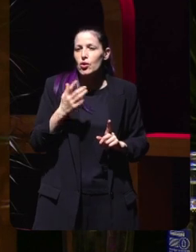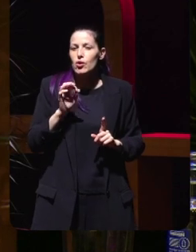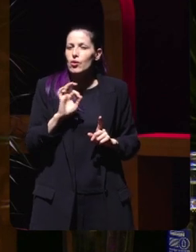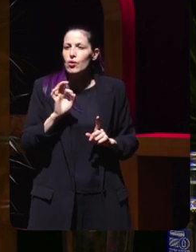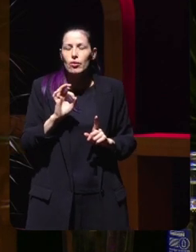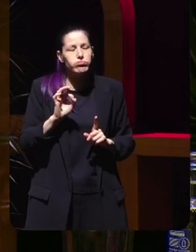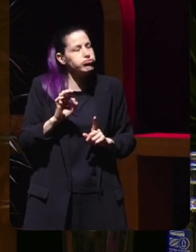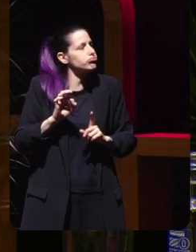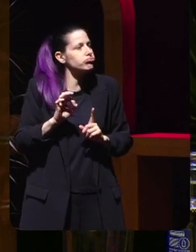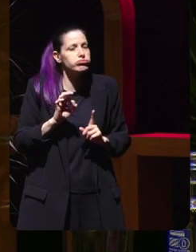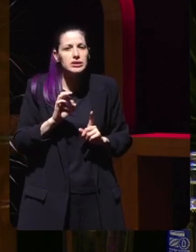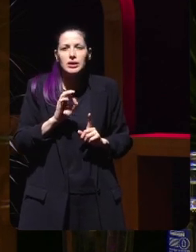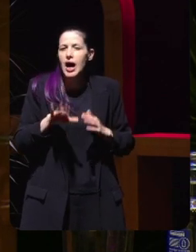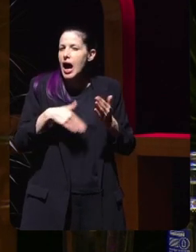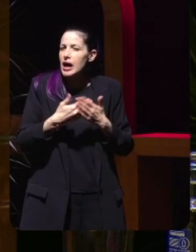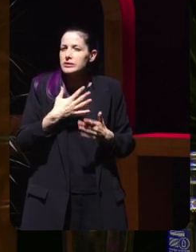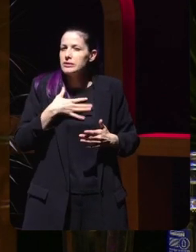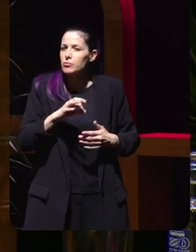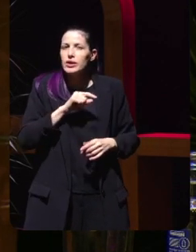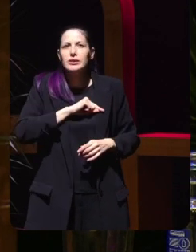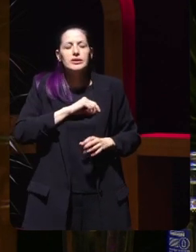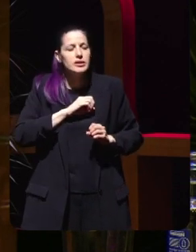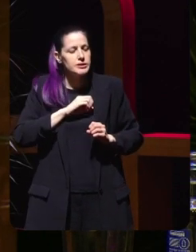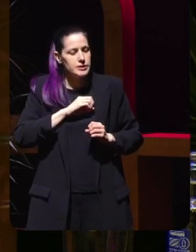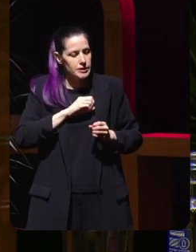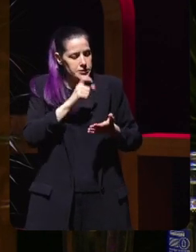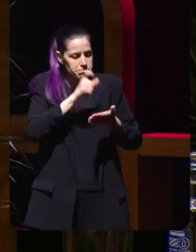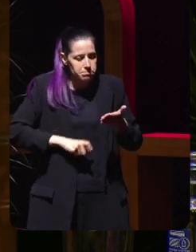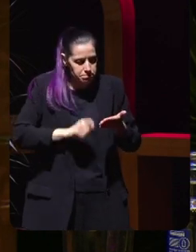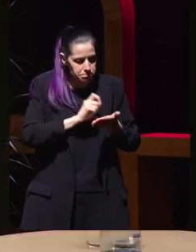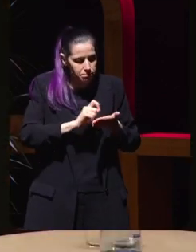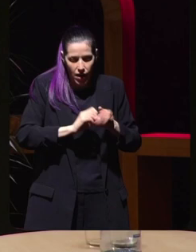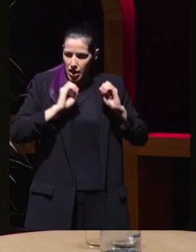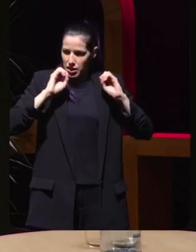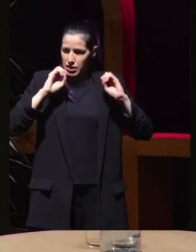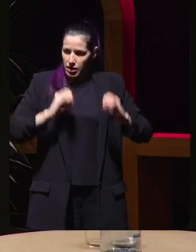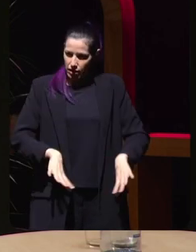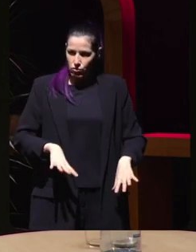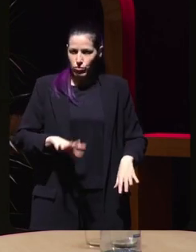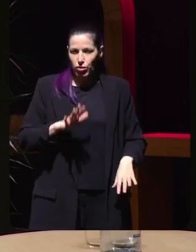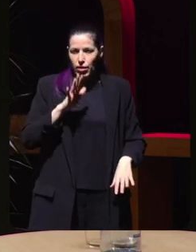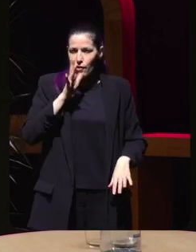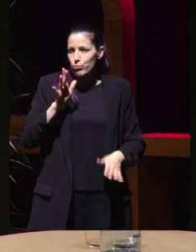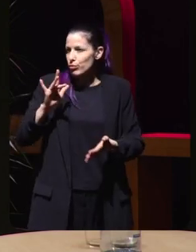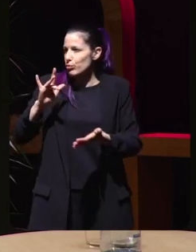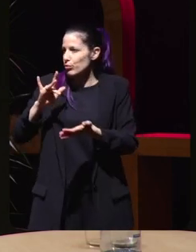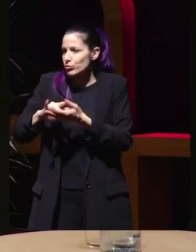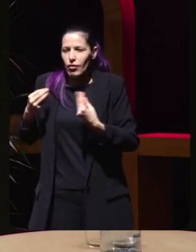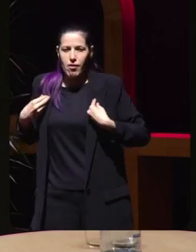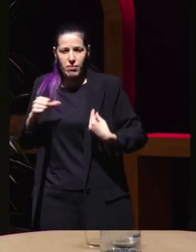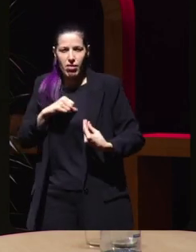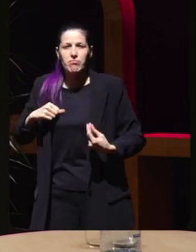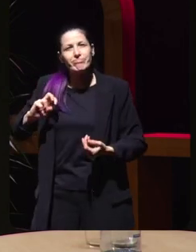columna cuando tocaba Pues porque pasó Cualquiera cosa porque es que que ponerte a otras cosas porque le vas